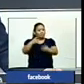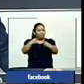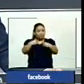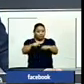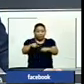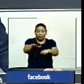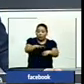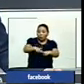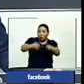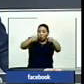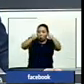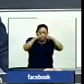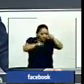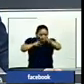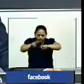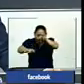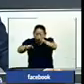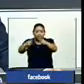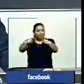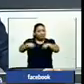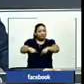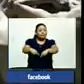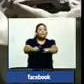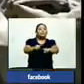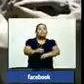los penales van a continuar.